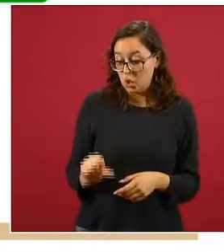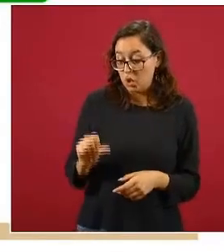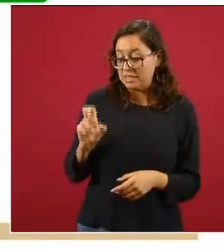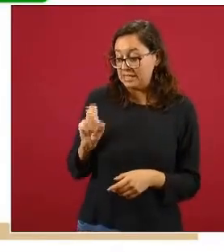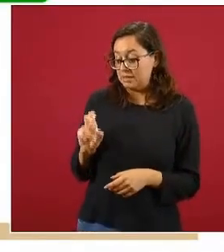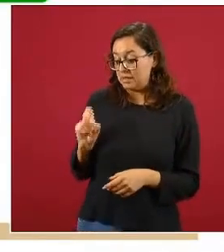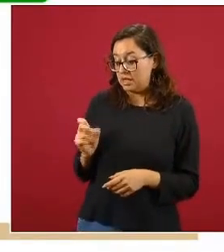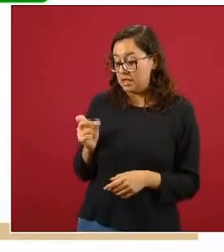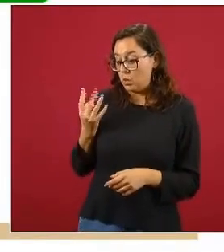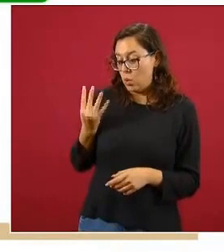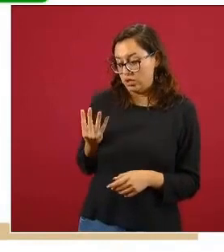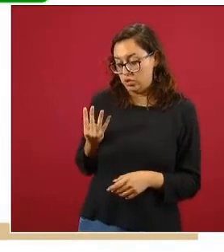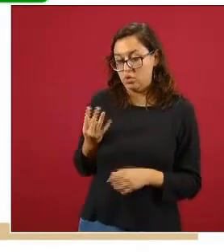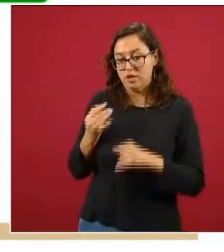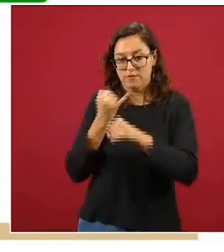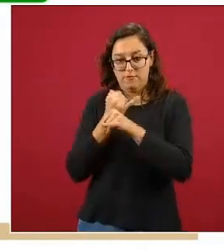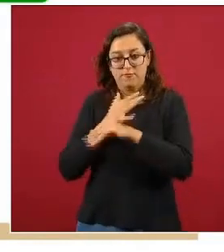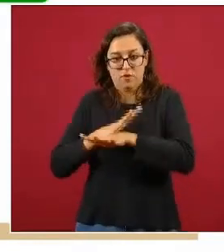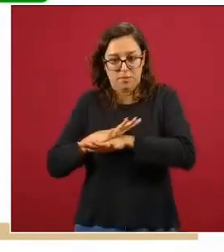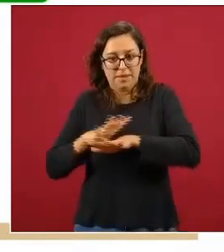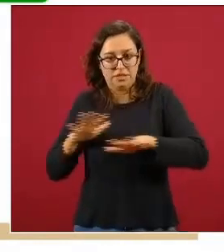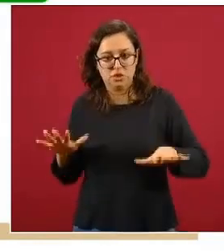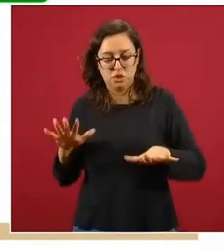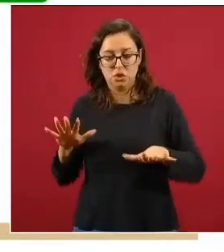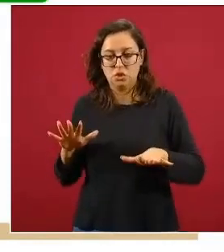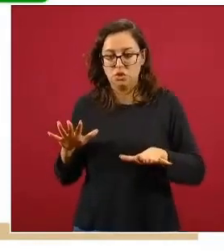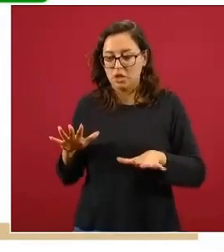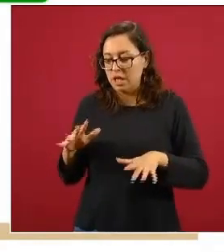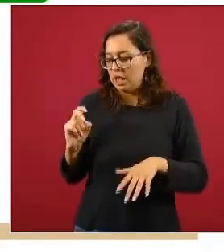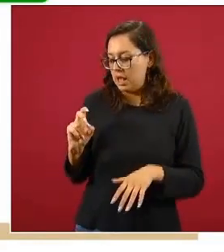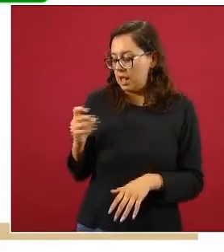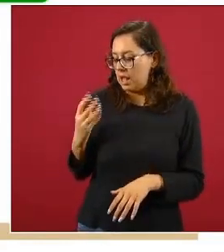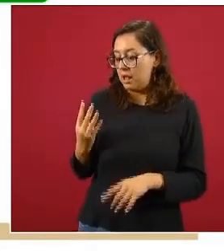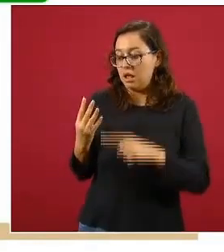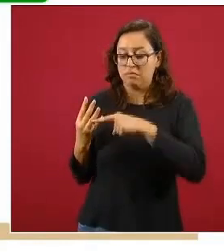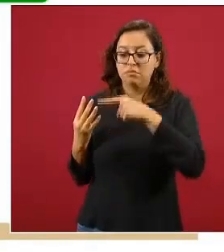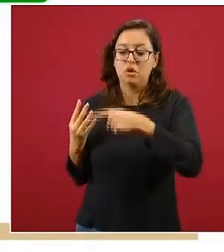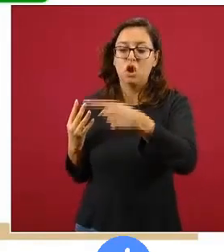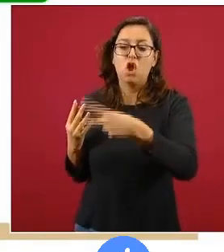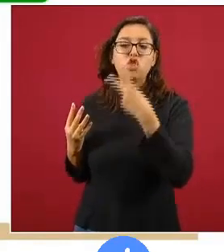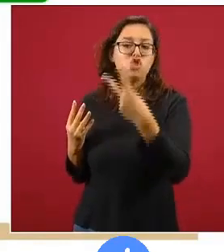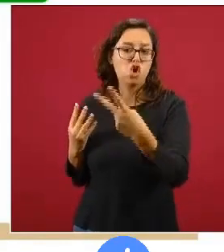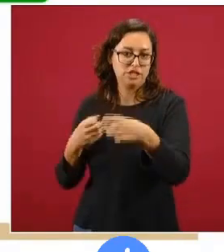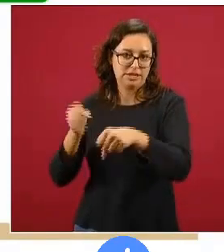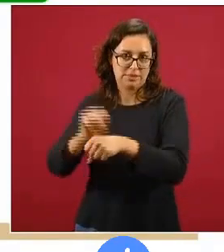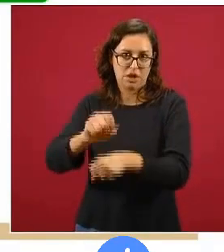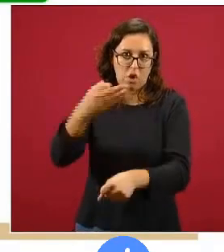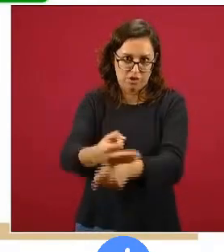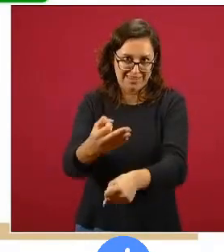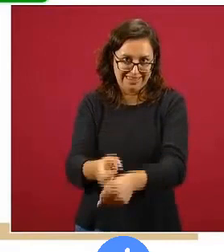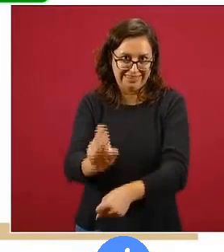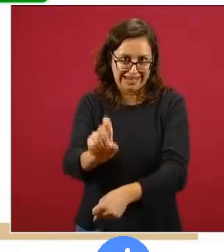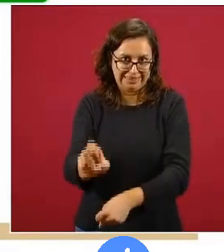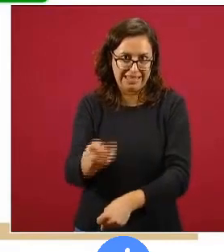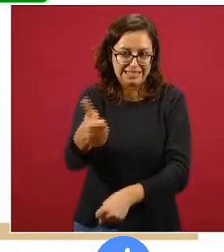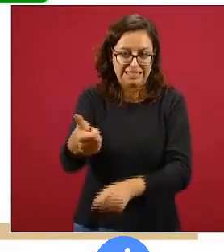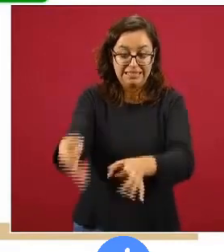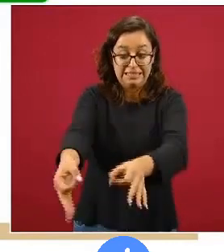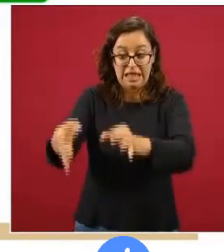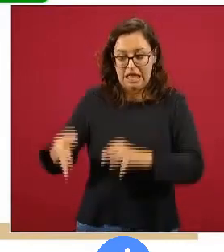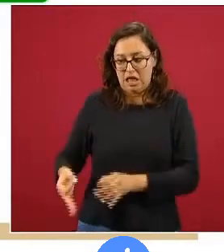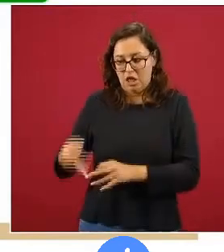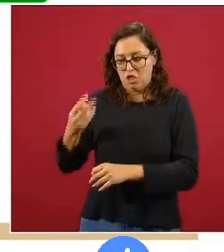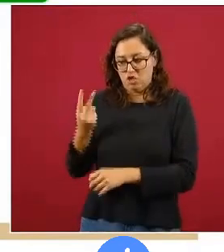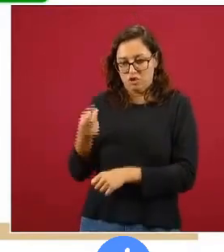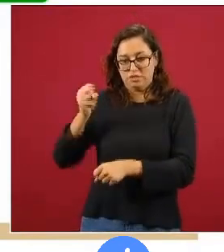semana 36, cuando cortamos la información a la semana 34, el domingo pasado, comentamos que teníamos una